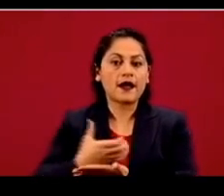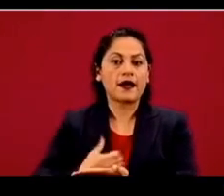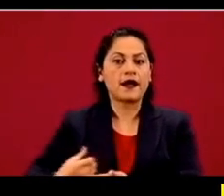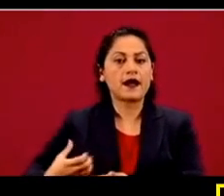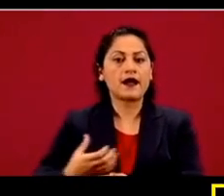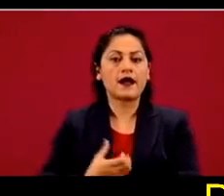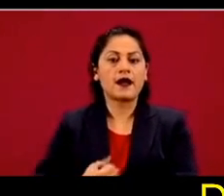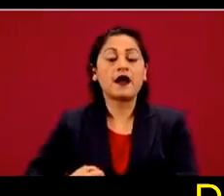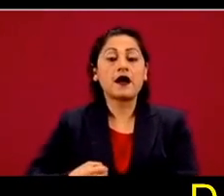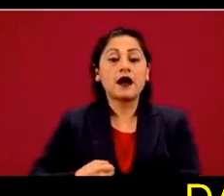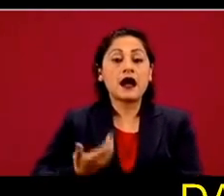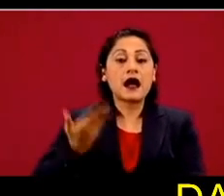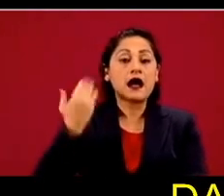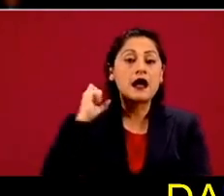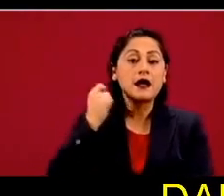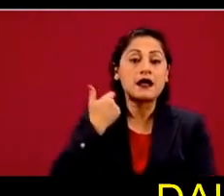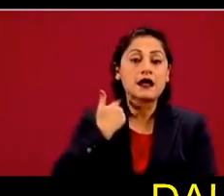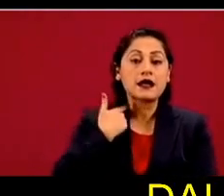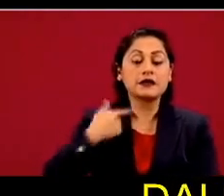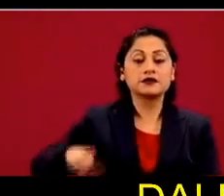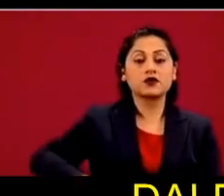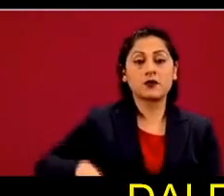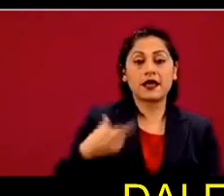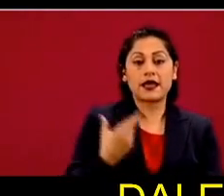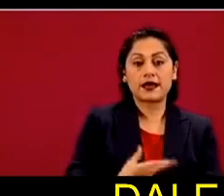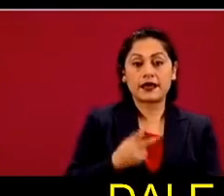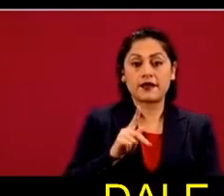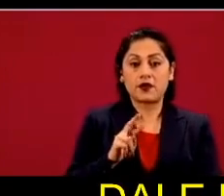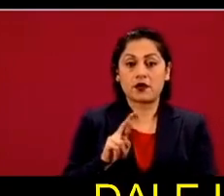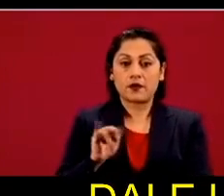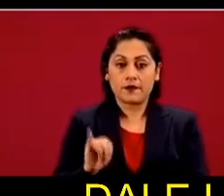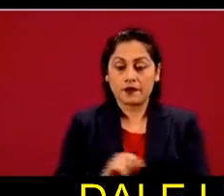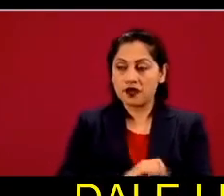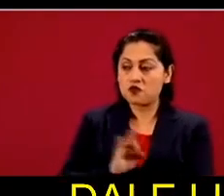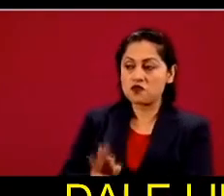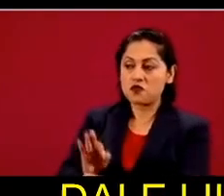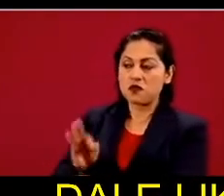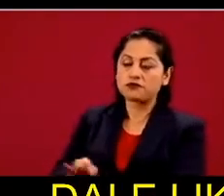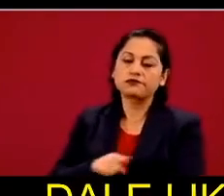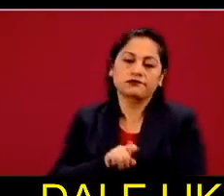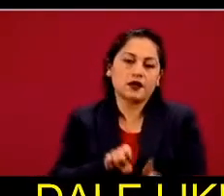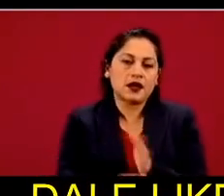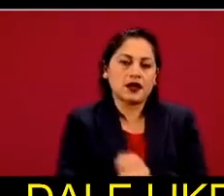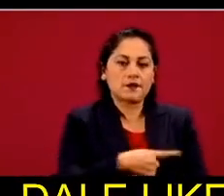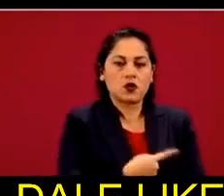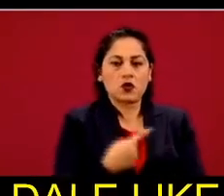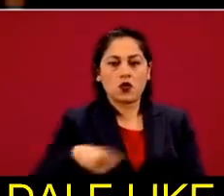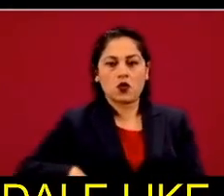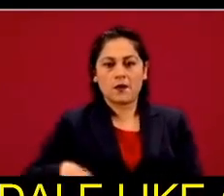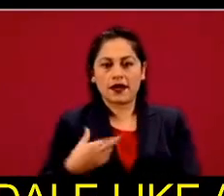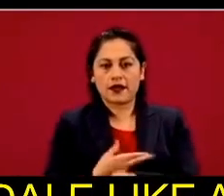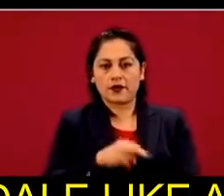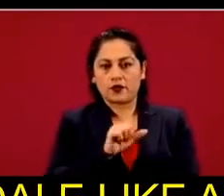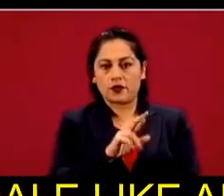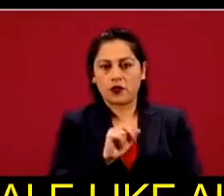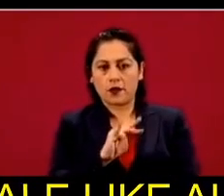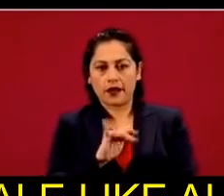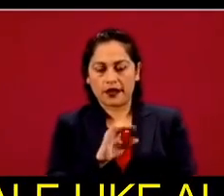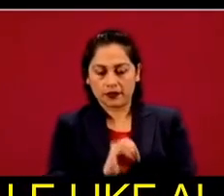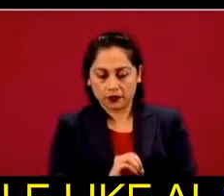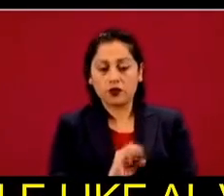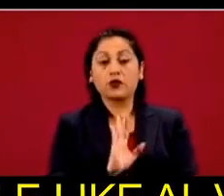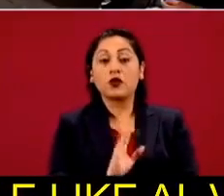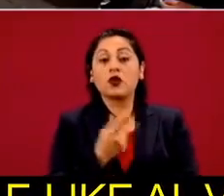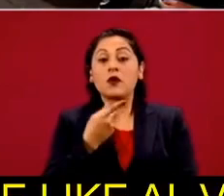gobernadores priistas, como el exgobernador Roberto Borges. Sin embargo, el millonario sentenciado contrató